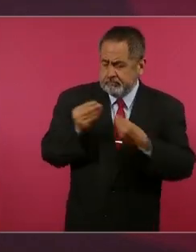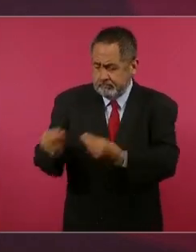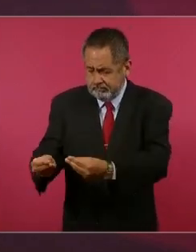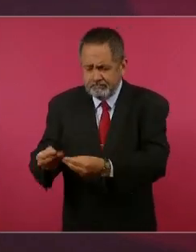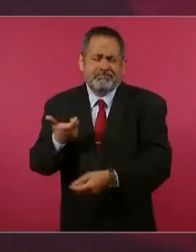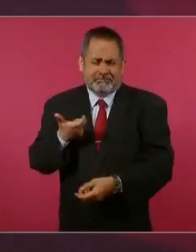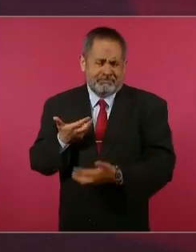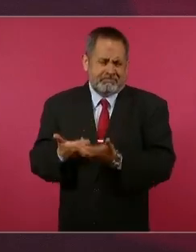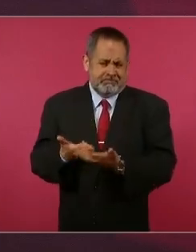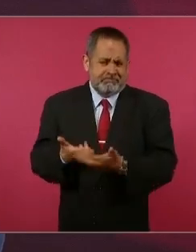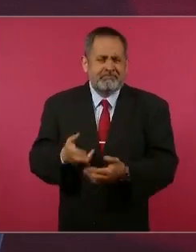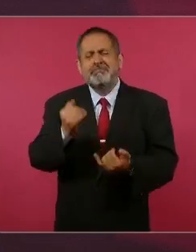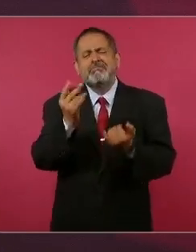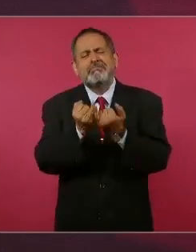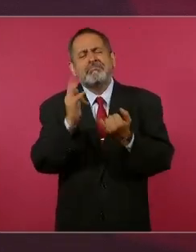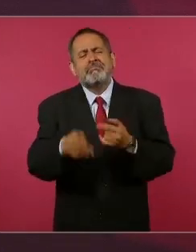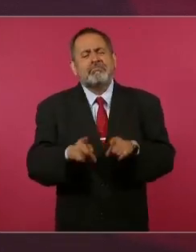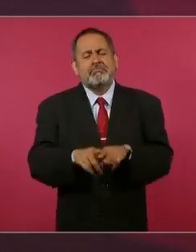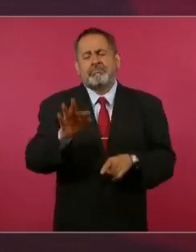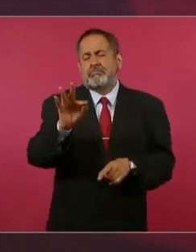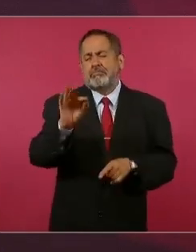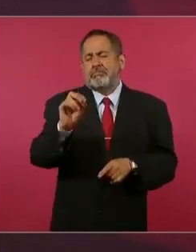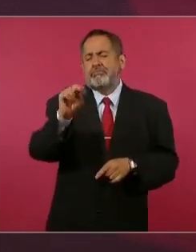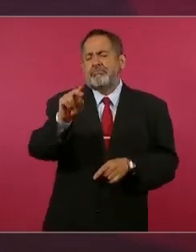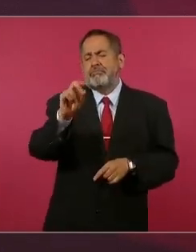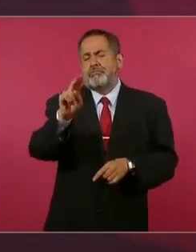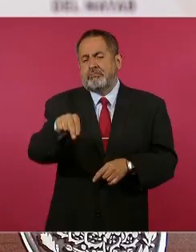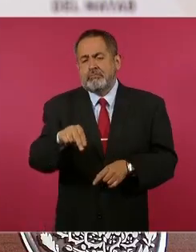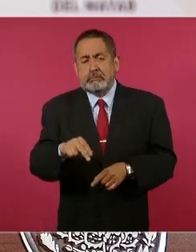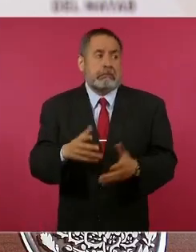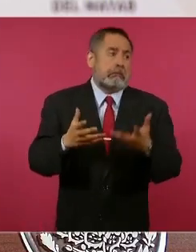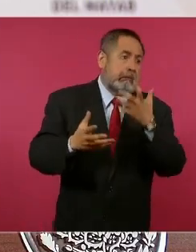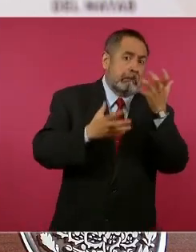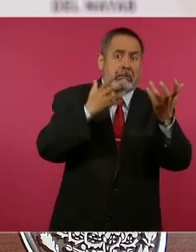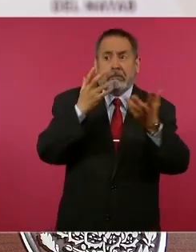como el caso del Fonden. Dice, ya no está el Fonden.